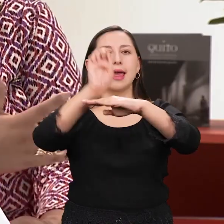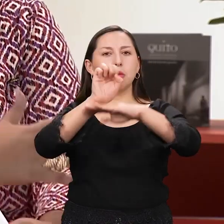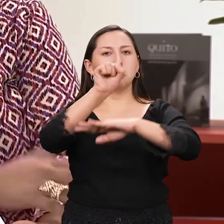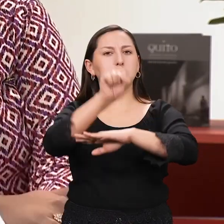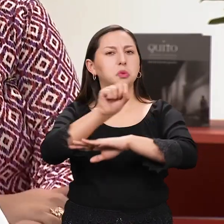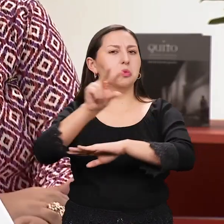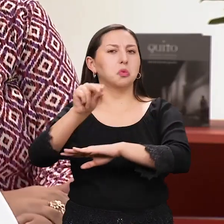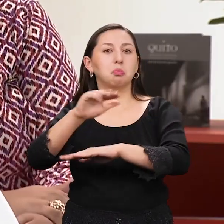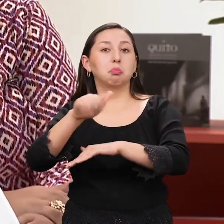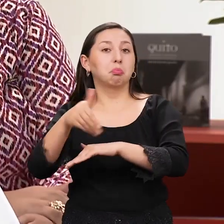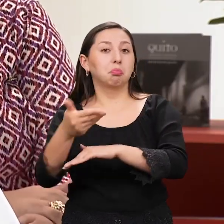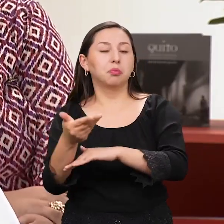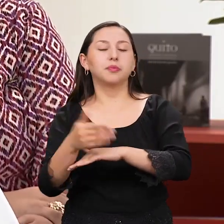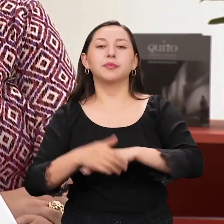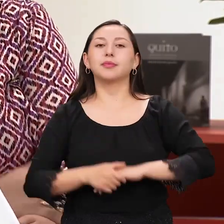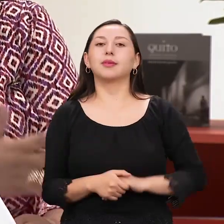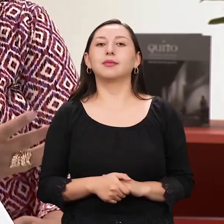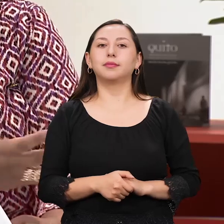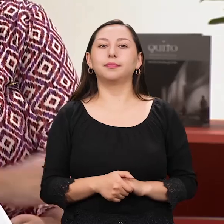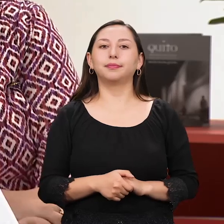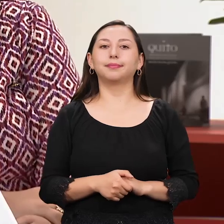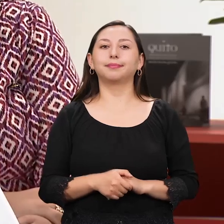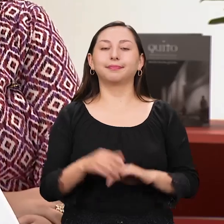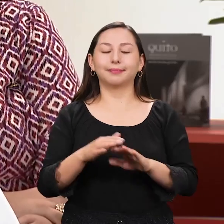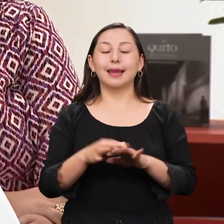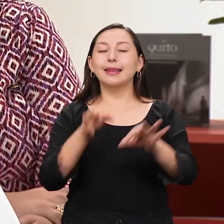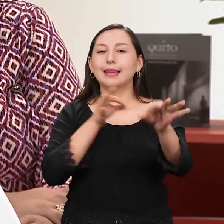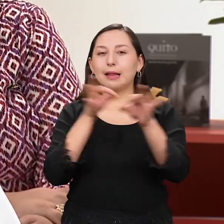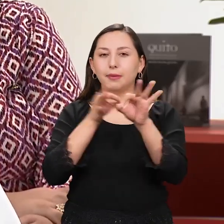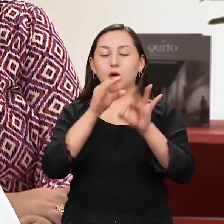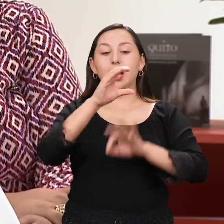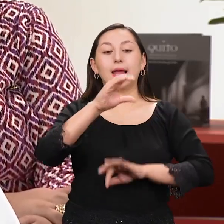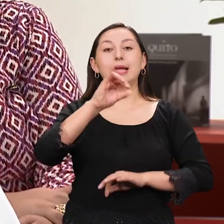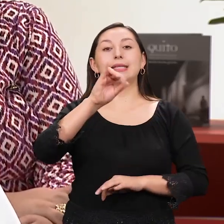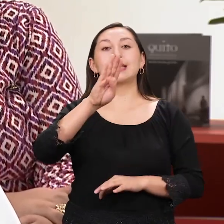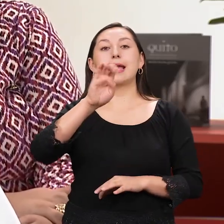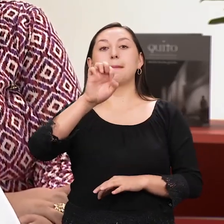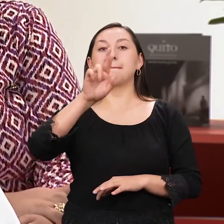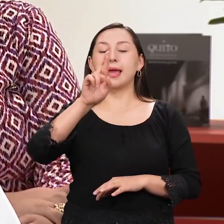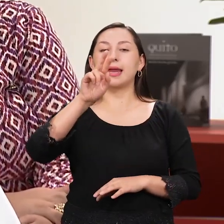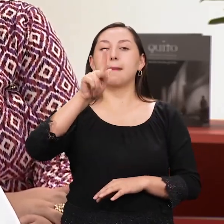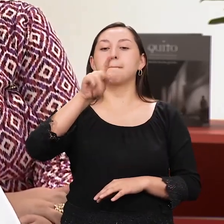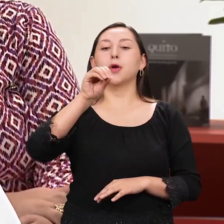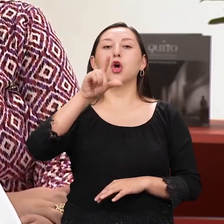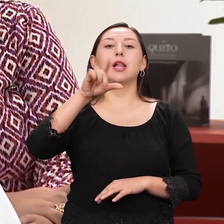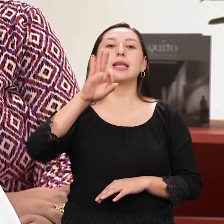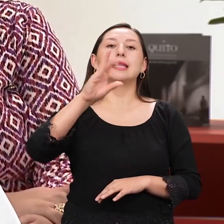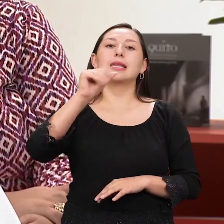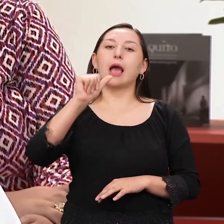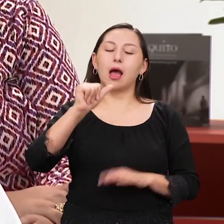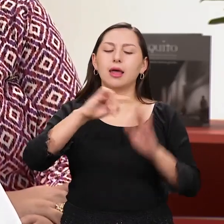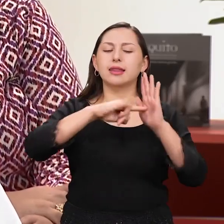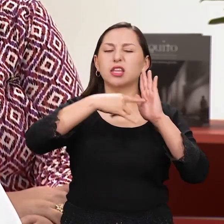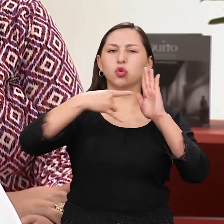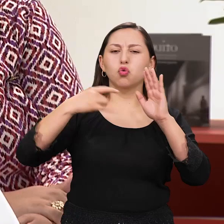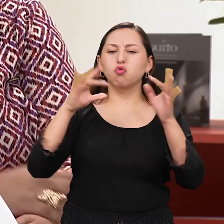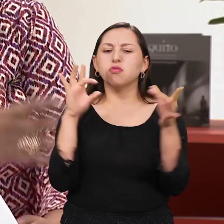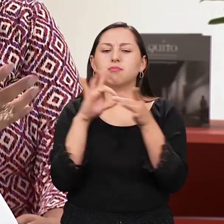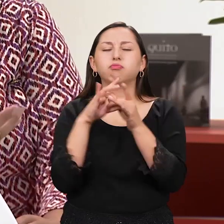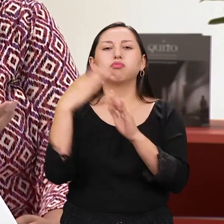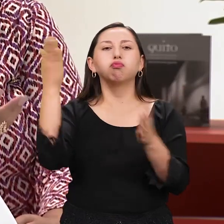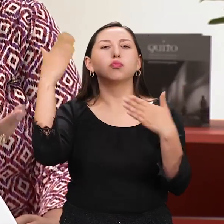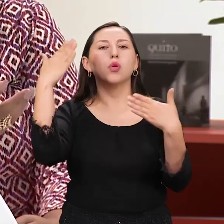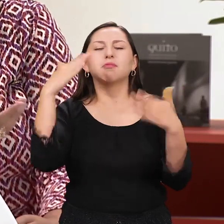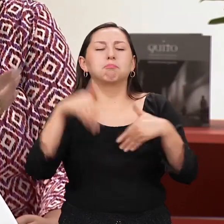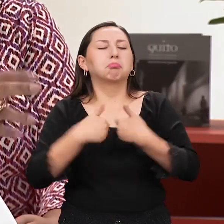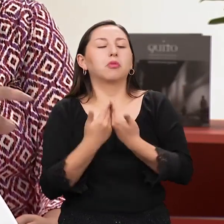parece importante entender qué es la ciberpolítica. Al inicio de la entrevista lo habíamos discutido brevemente.